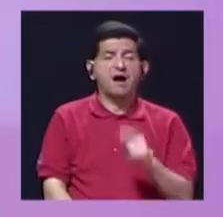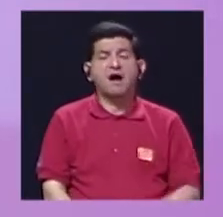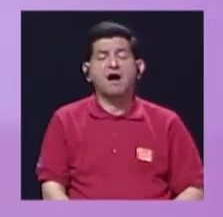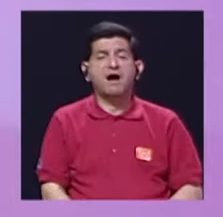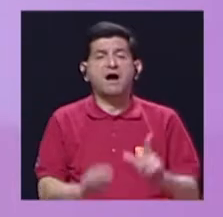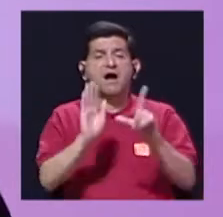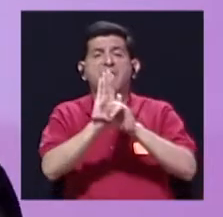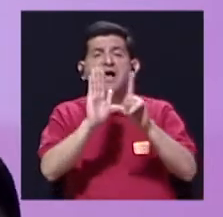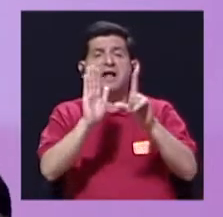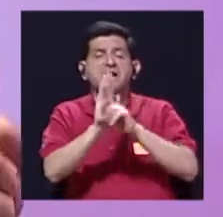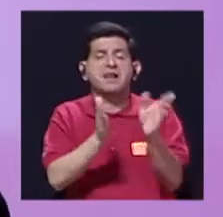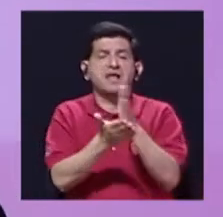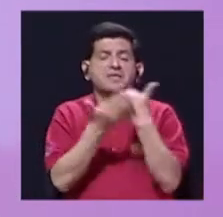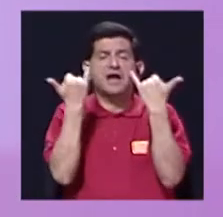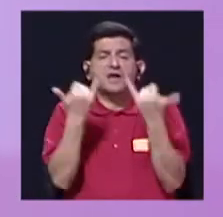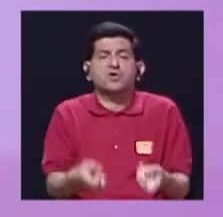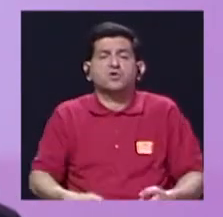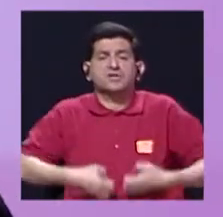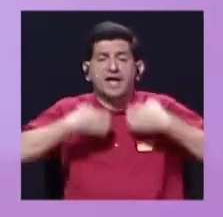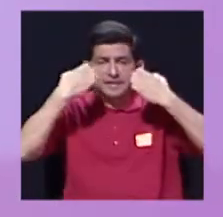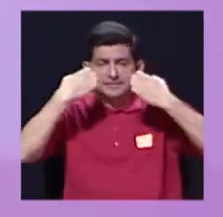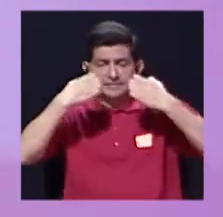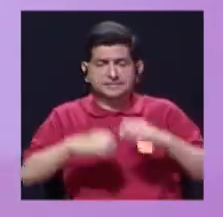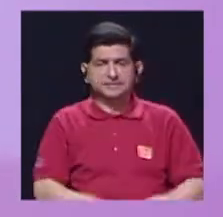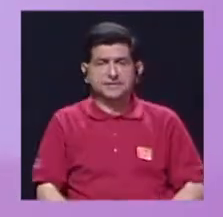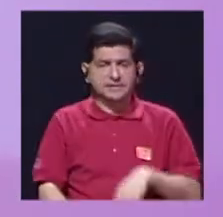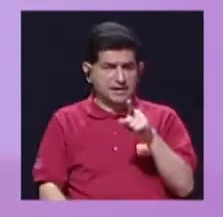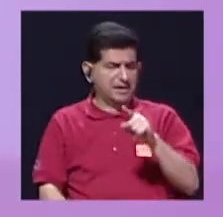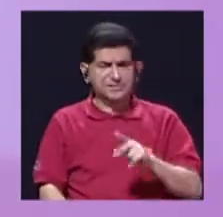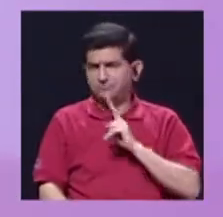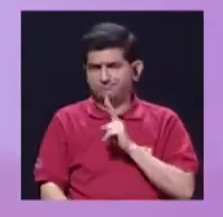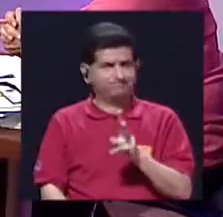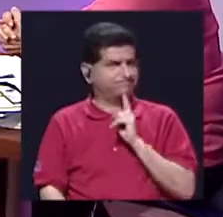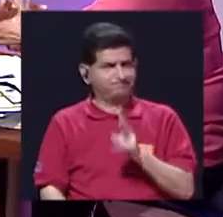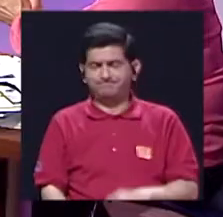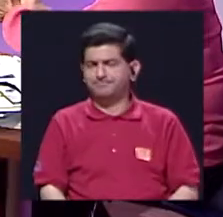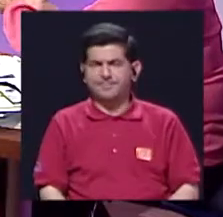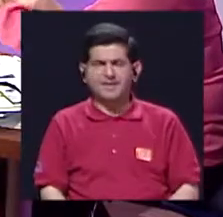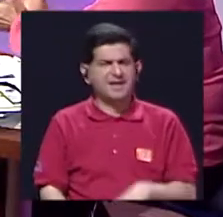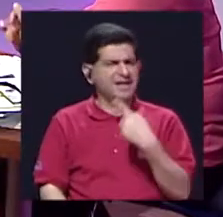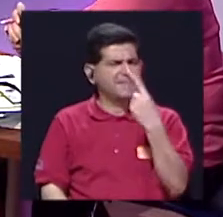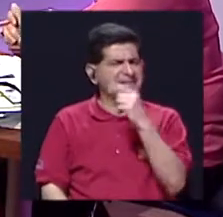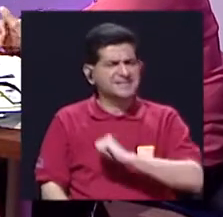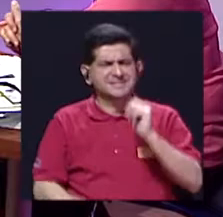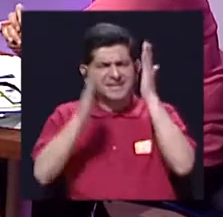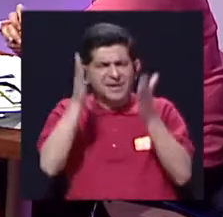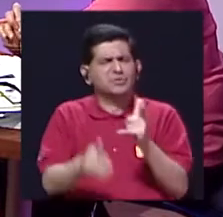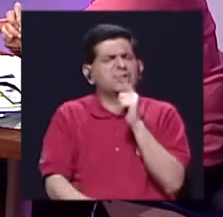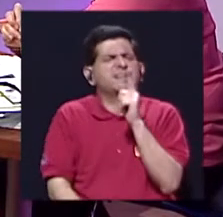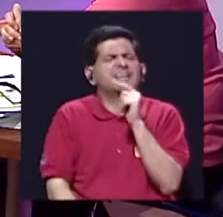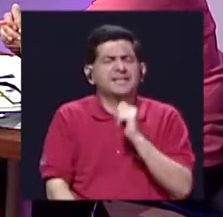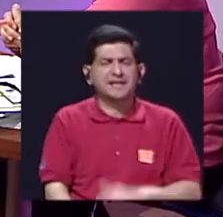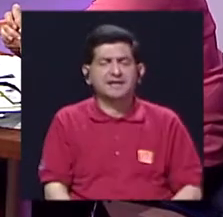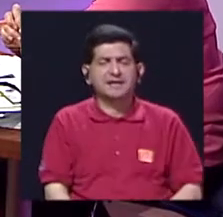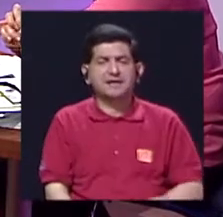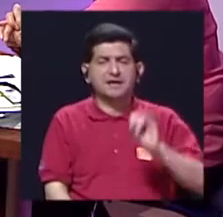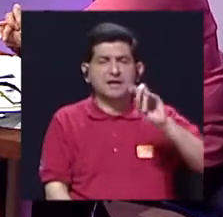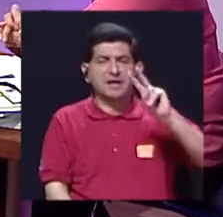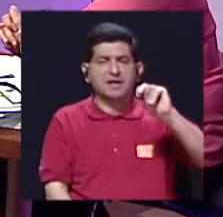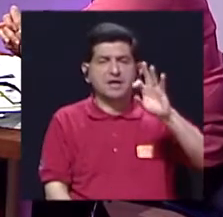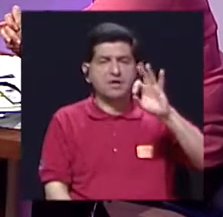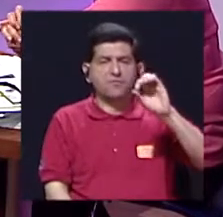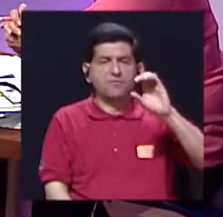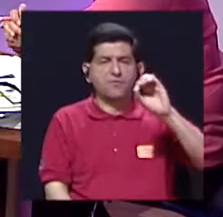se estaría legislando de algo que ya existe, lo que no es completamente cierto. Cuando hablamos de autoridades, ¿quiénes son esas autoridades? Infocoop,